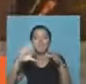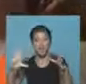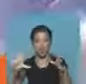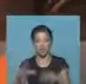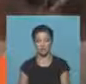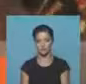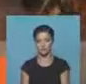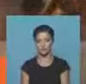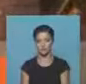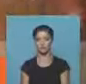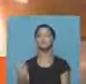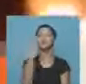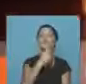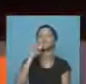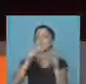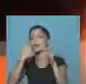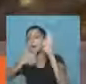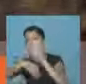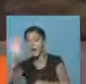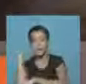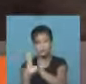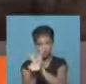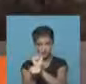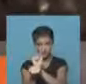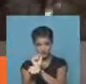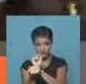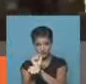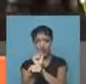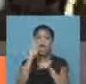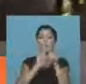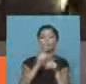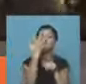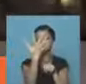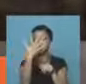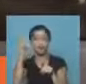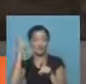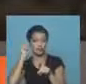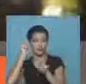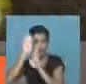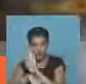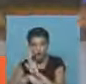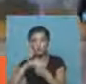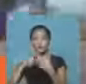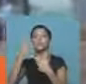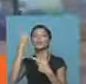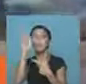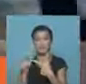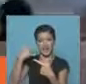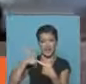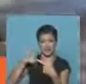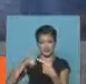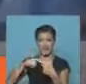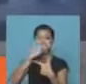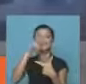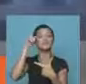de 200 personas quedaron detenidas, entre ellas 5 menores de edad y un argentino de